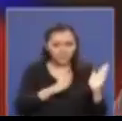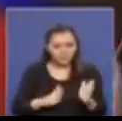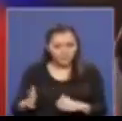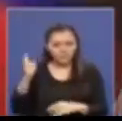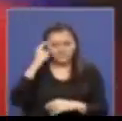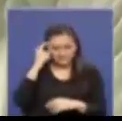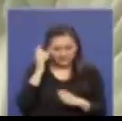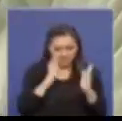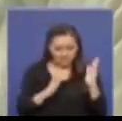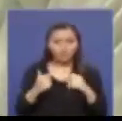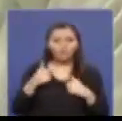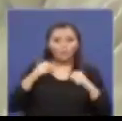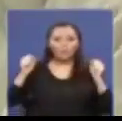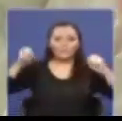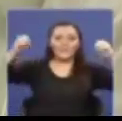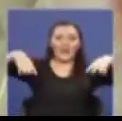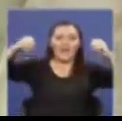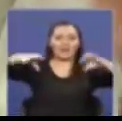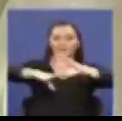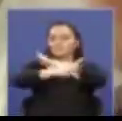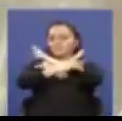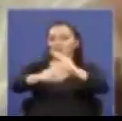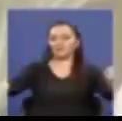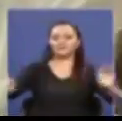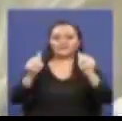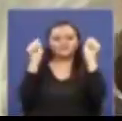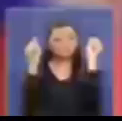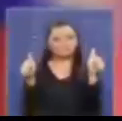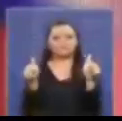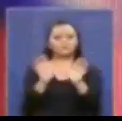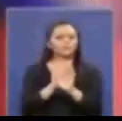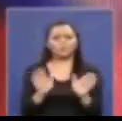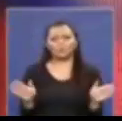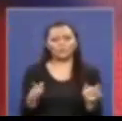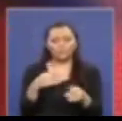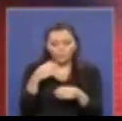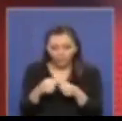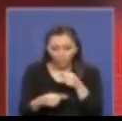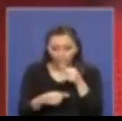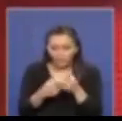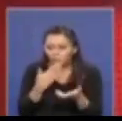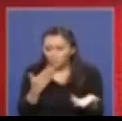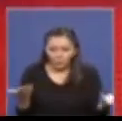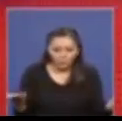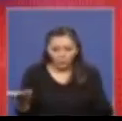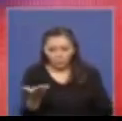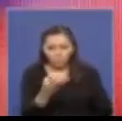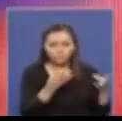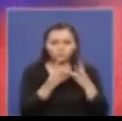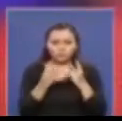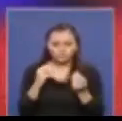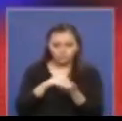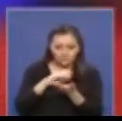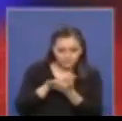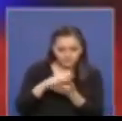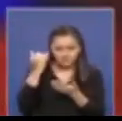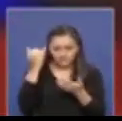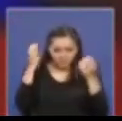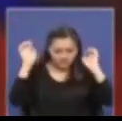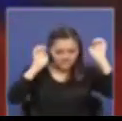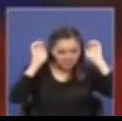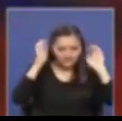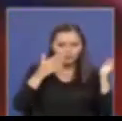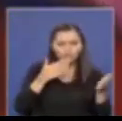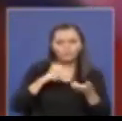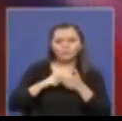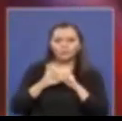No podemos hacer milagros, pero sí podemos hacer algunas cosas, y se han implementado ya algunas medidas para paliar el problema económico